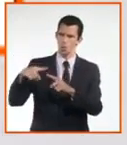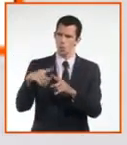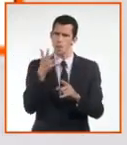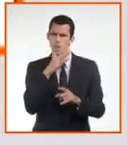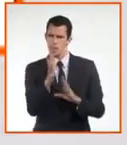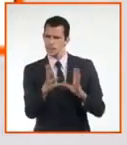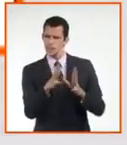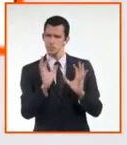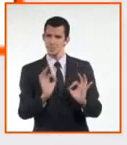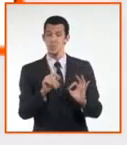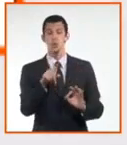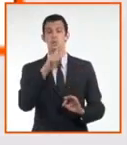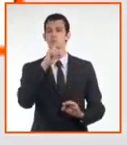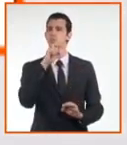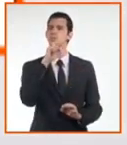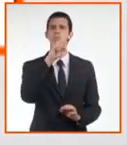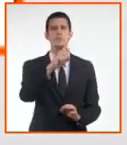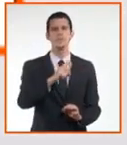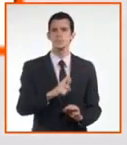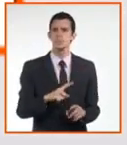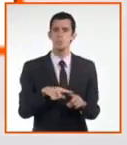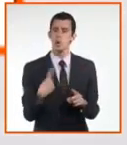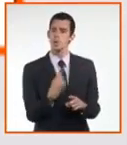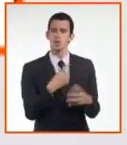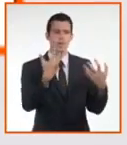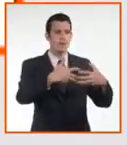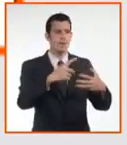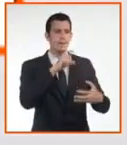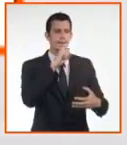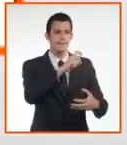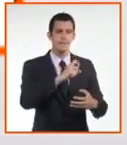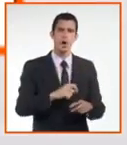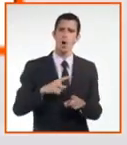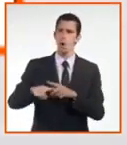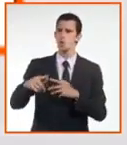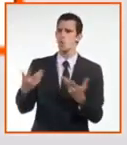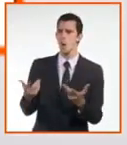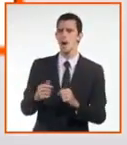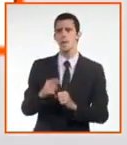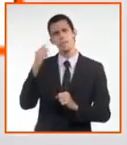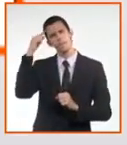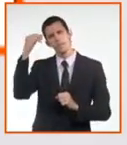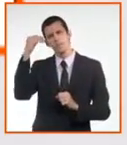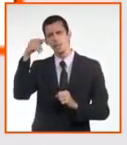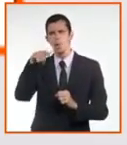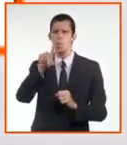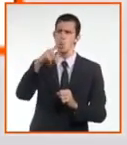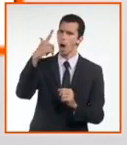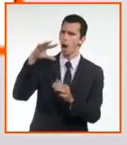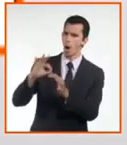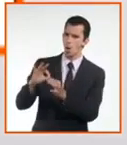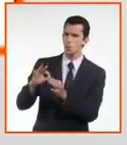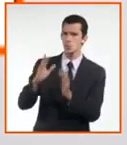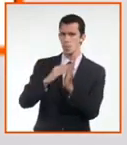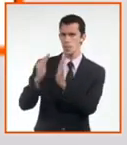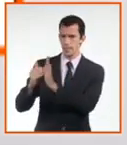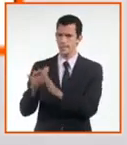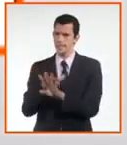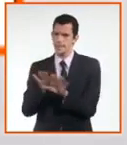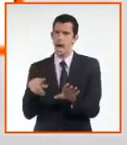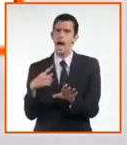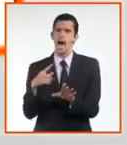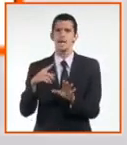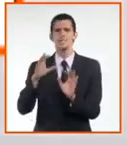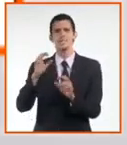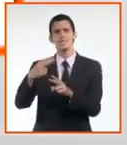beta lactámicos cefalexina lo tuvimos entonces lo podemos fabricar entre julio y agosto coberturas para julio y agosto y tendremos